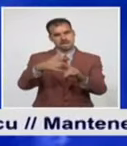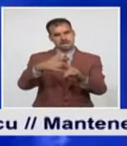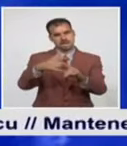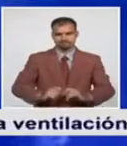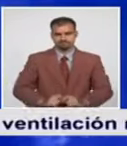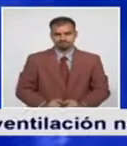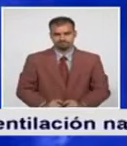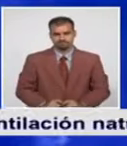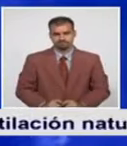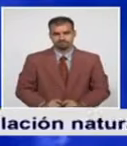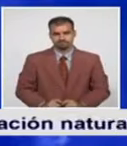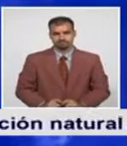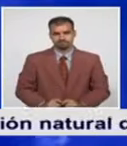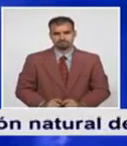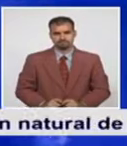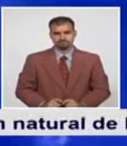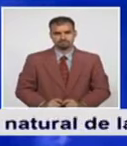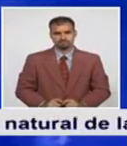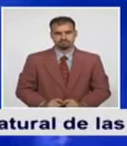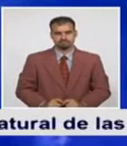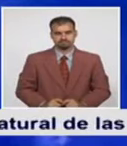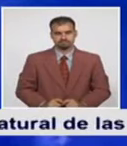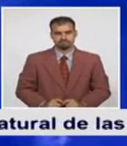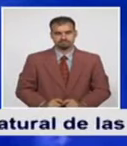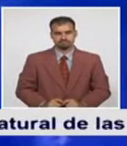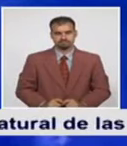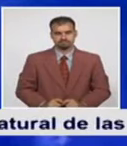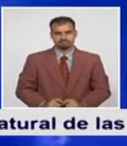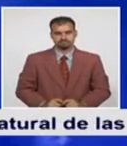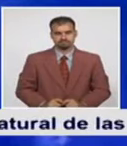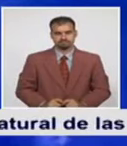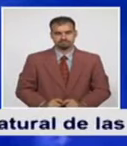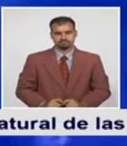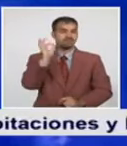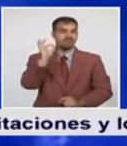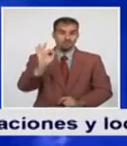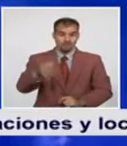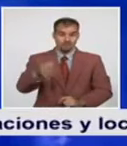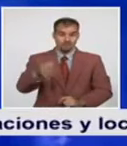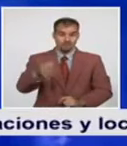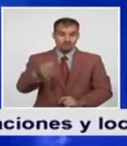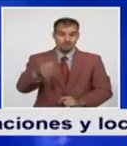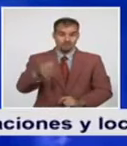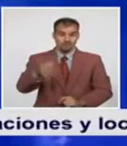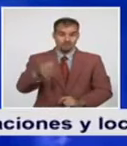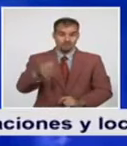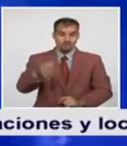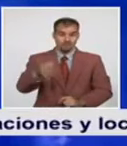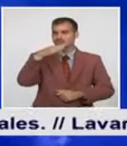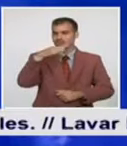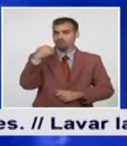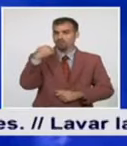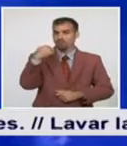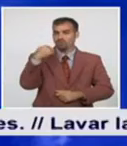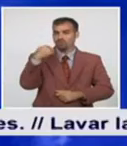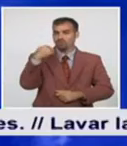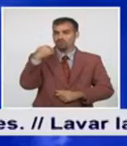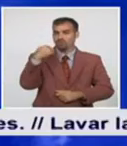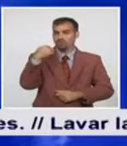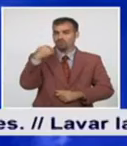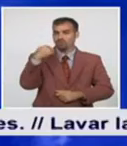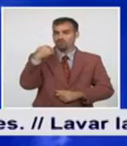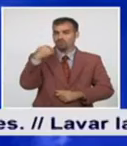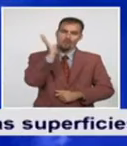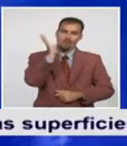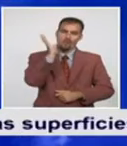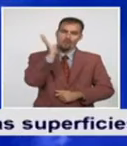día más, hoy así. recordábamos que el año pasado también con un pullover azul alegórico dimos la conferencia, si mal no recuerdo,